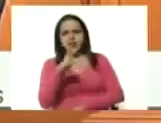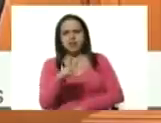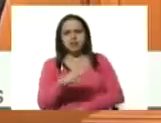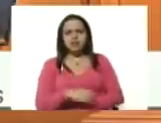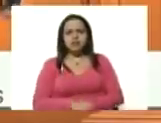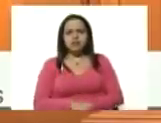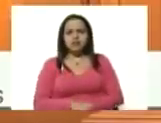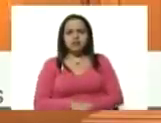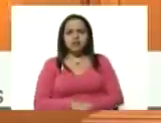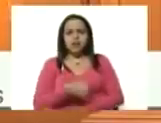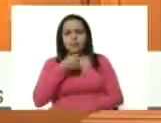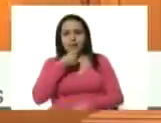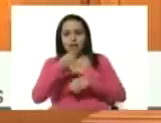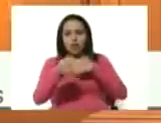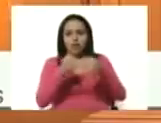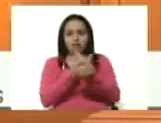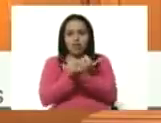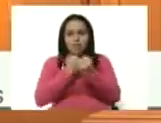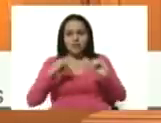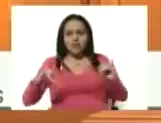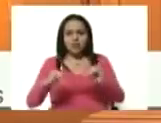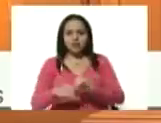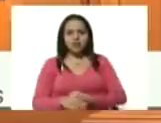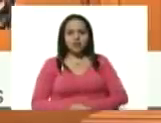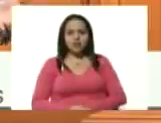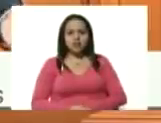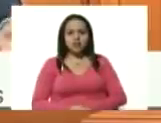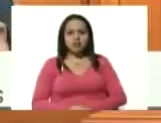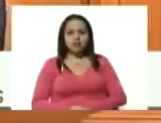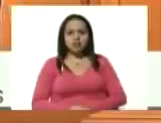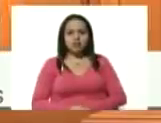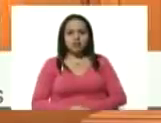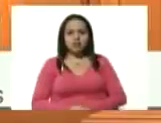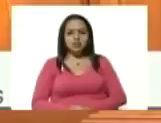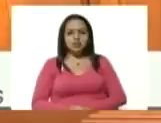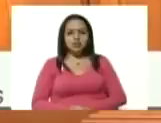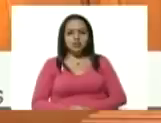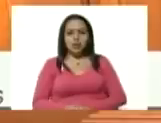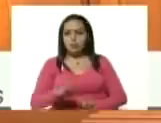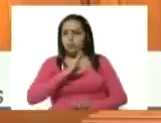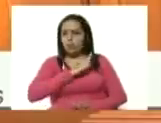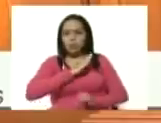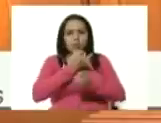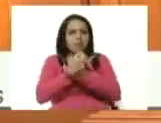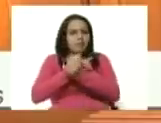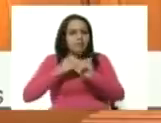periodistas independientes, químicamente puros de la independencia.